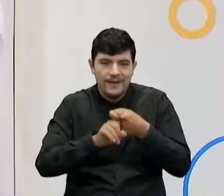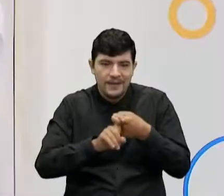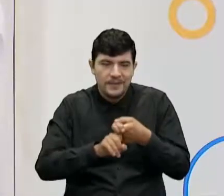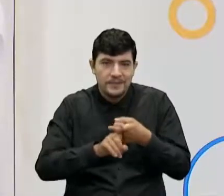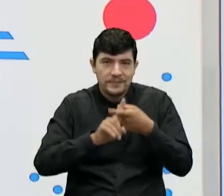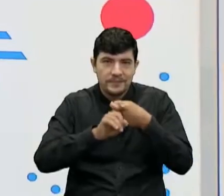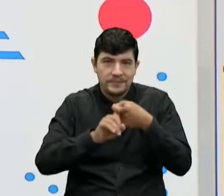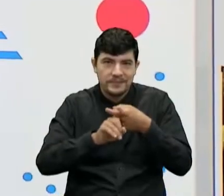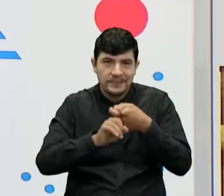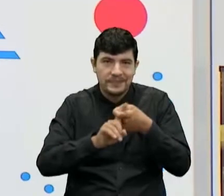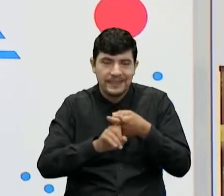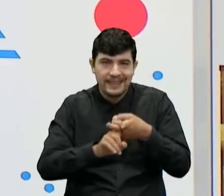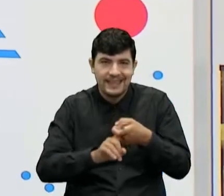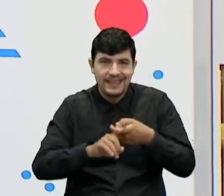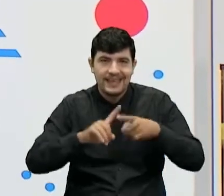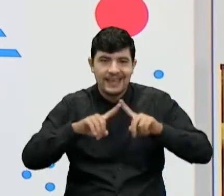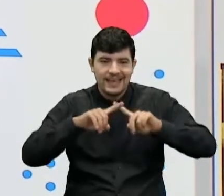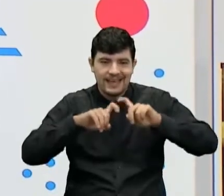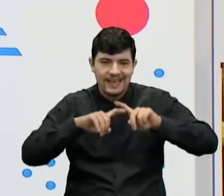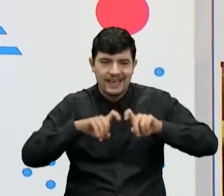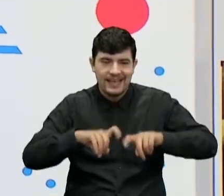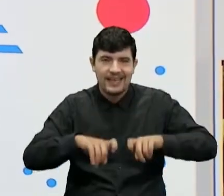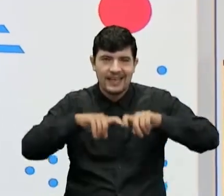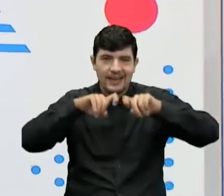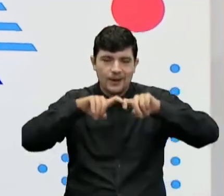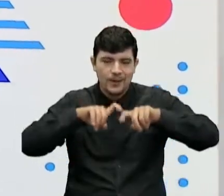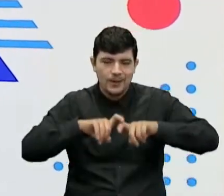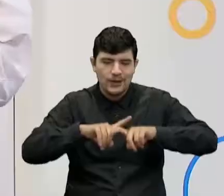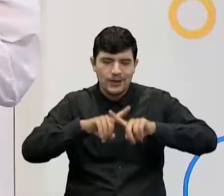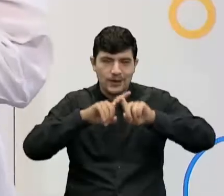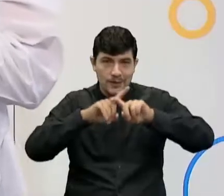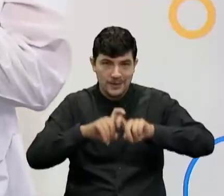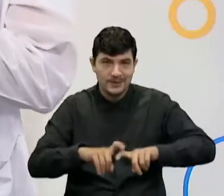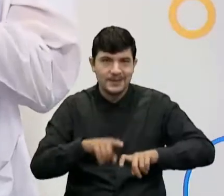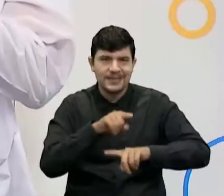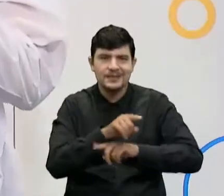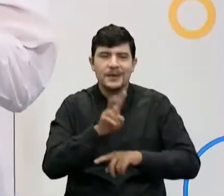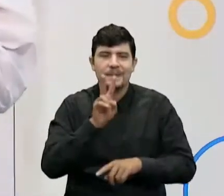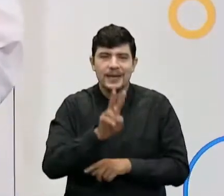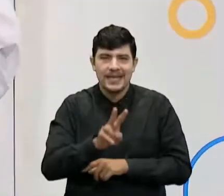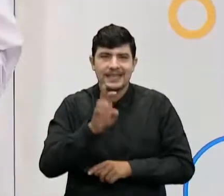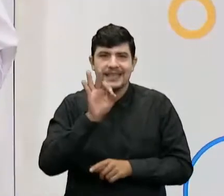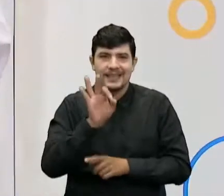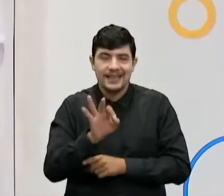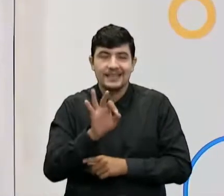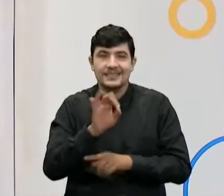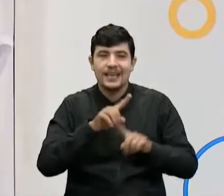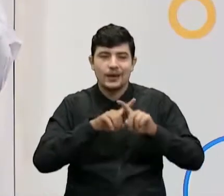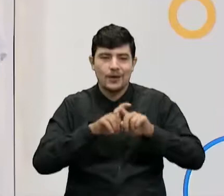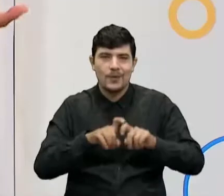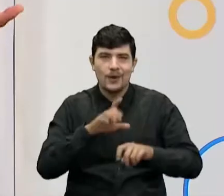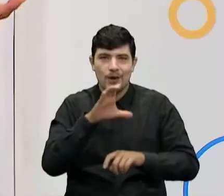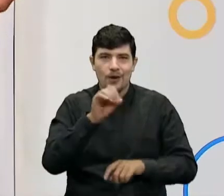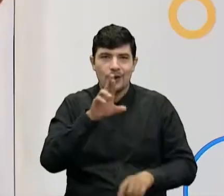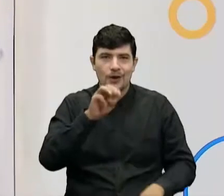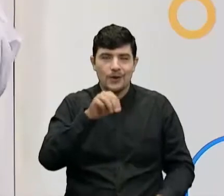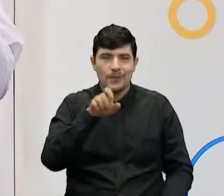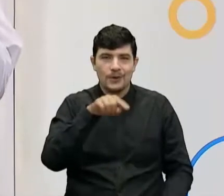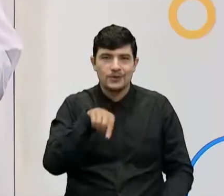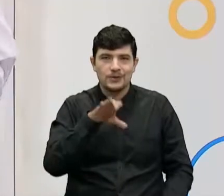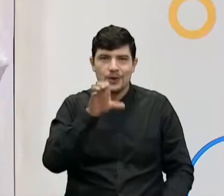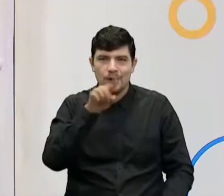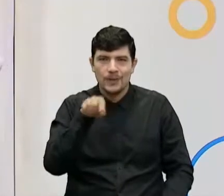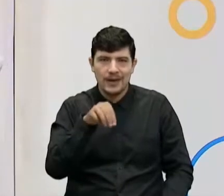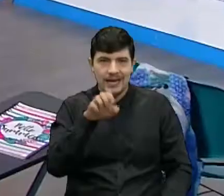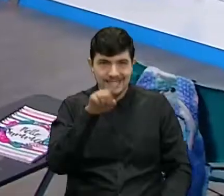23 23 en el cuerpo 23 cromosomas Ok Entonces los chicos Ahí van a apuntar Ese dato Y a través de estos cromosomas